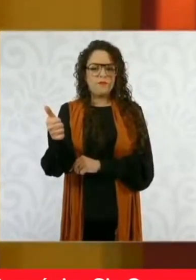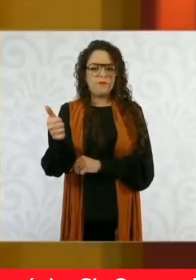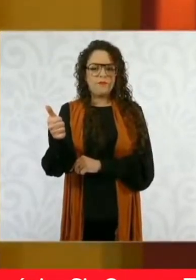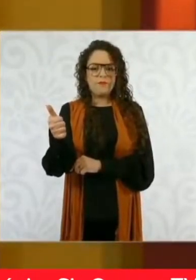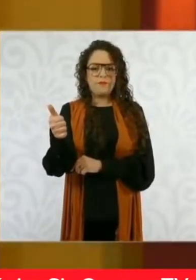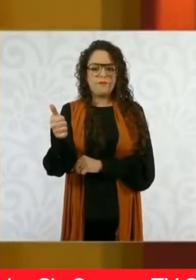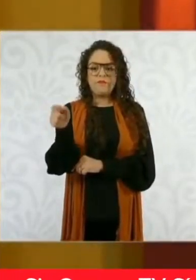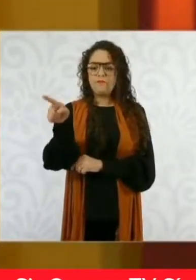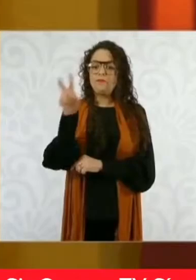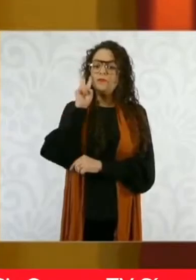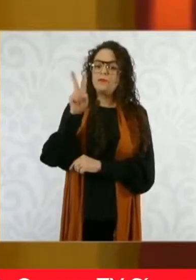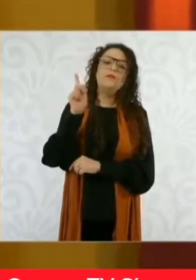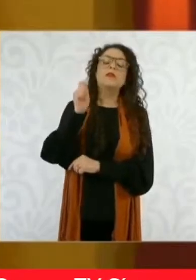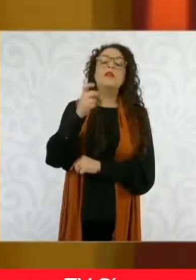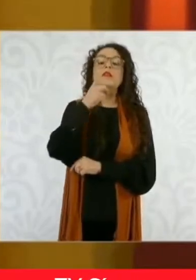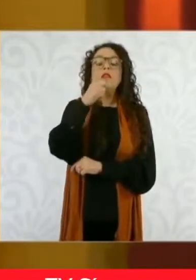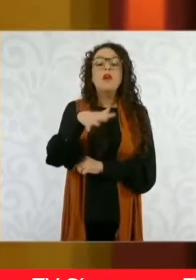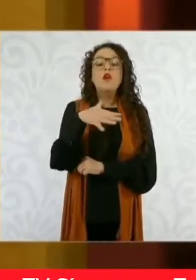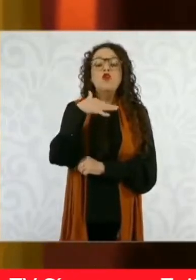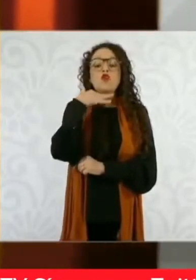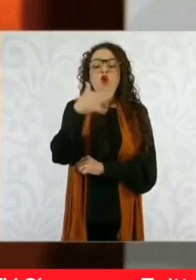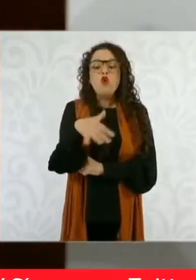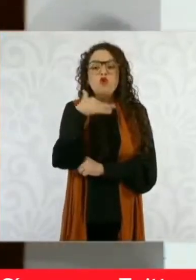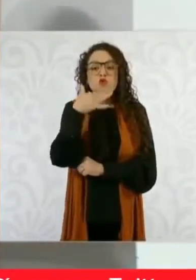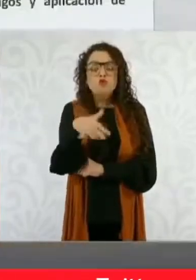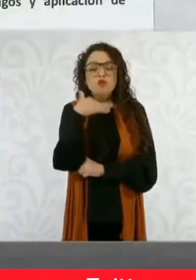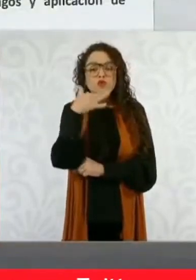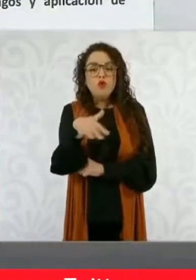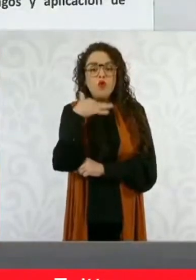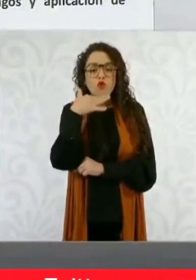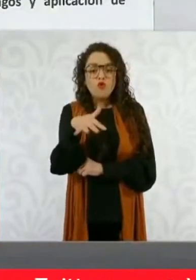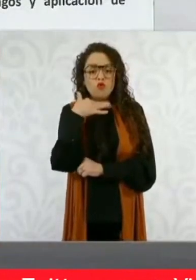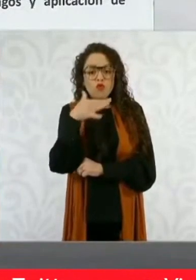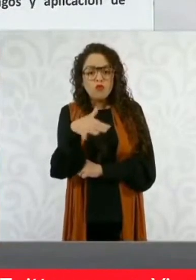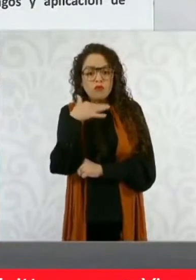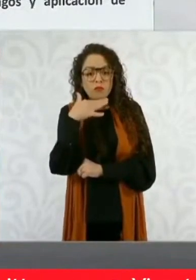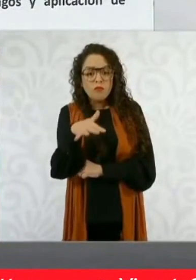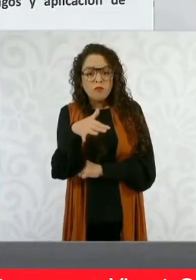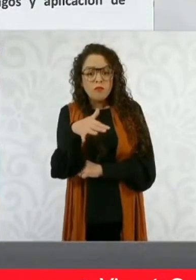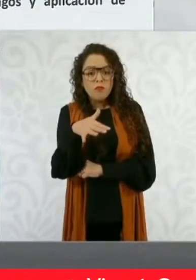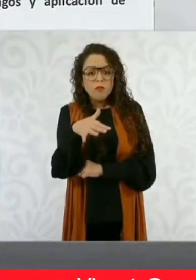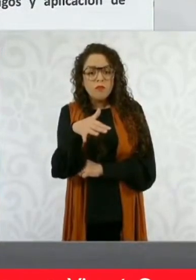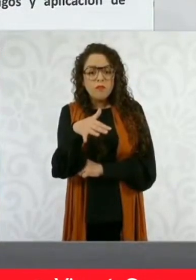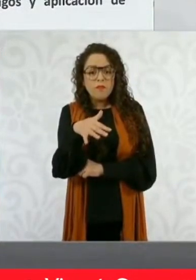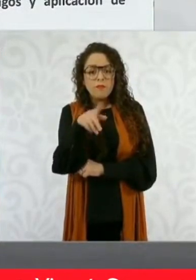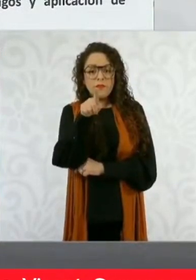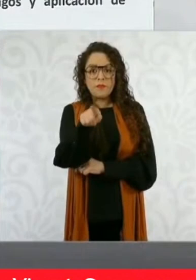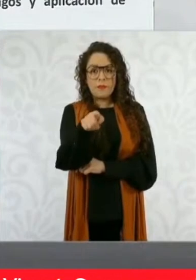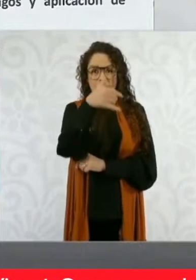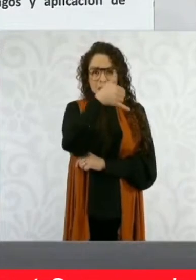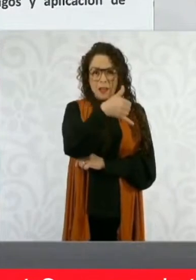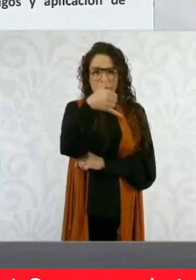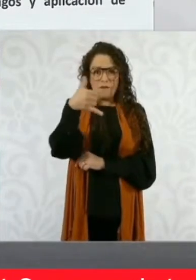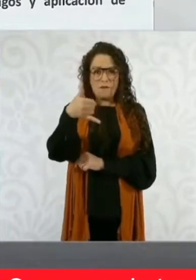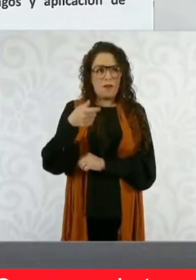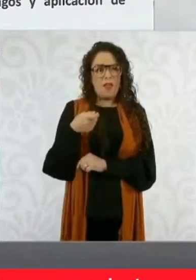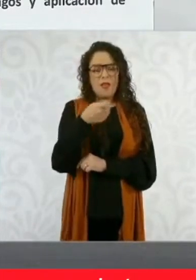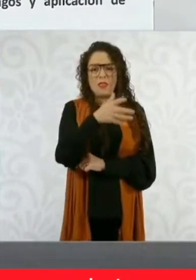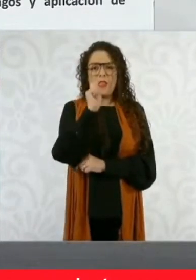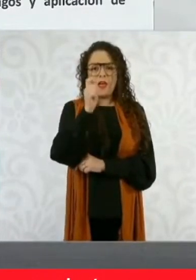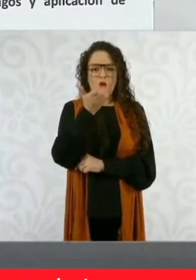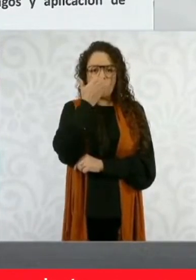actos de corrupción. Este es un programa que en el Infonavit se le llama Línea 3.